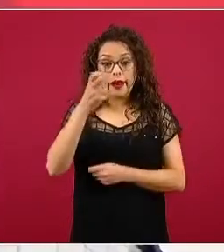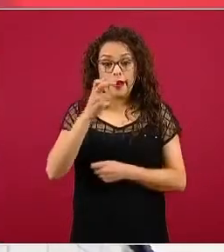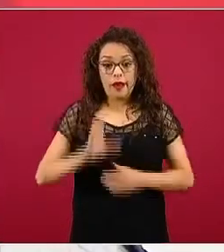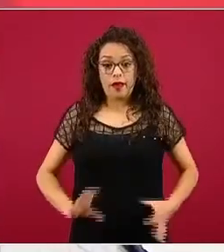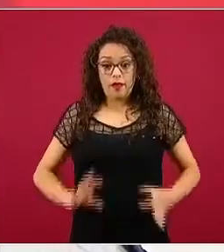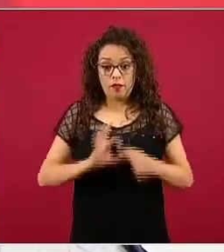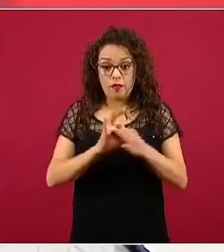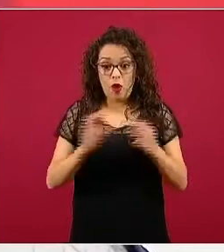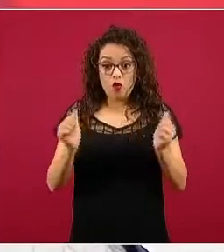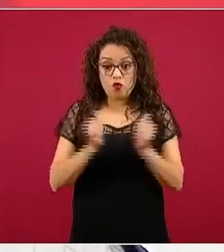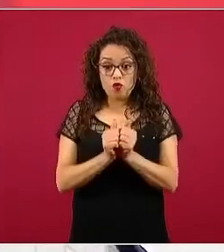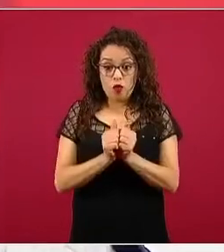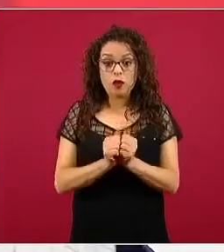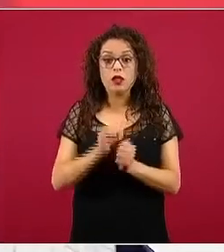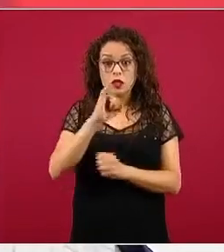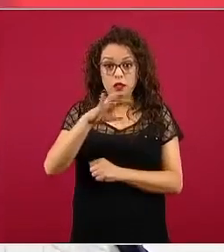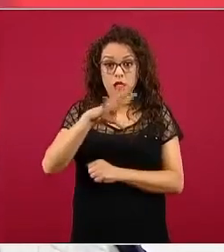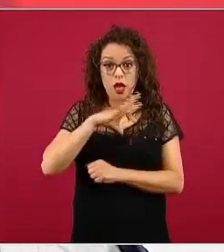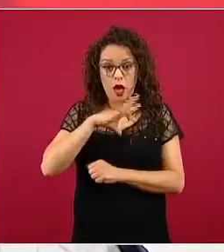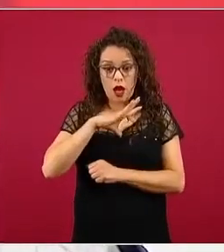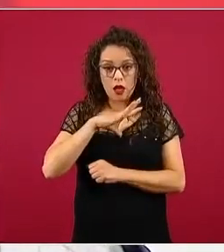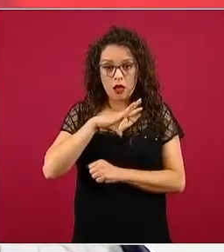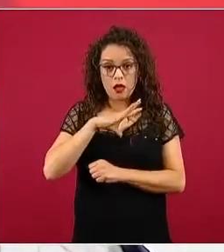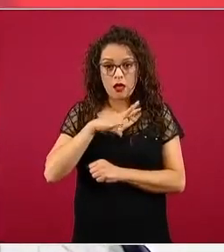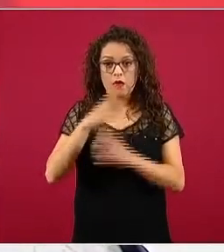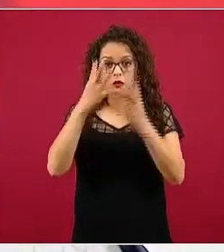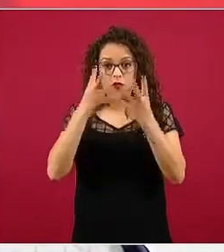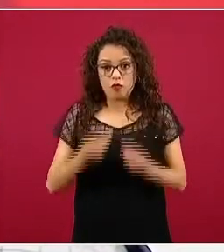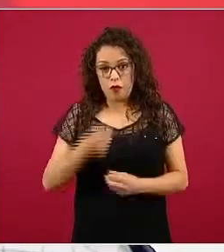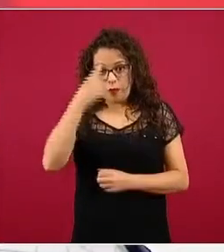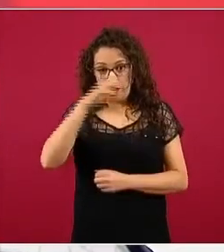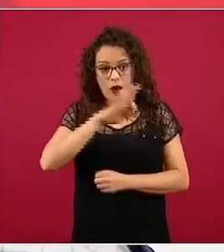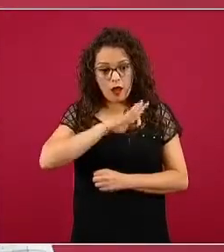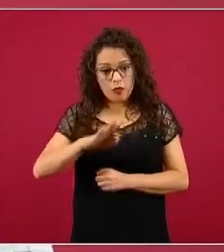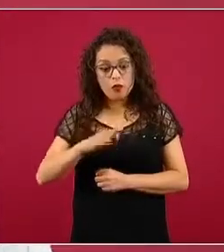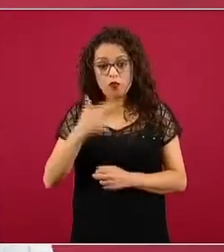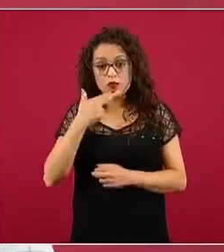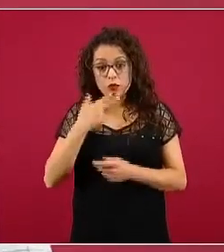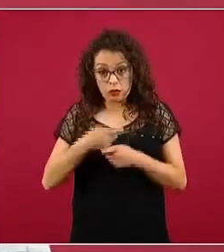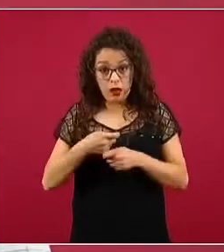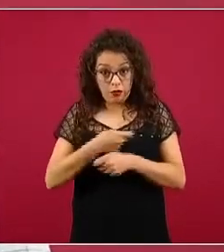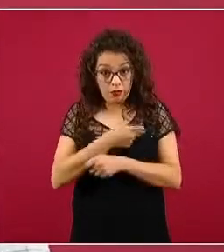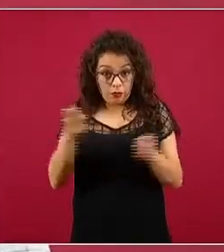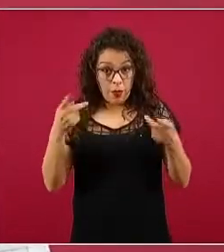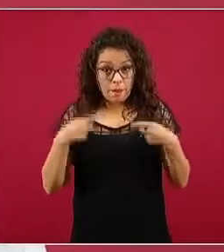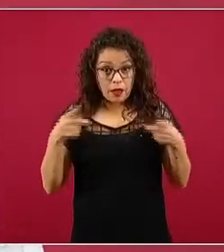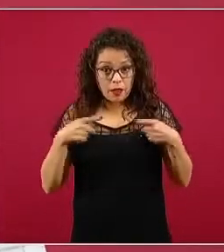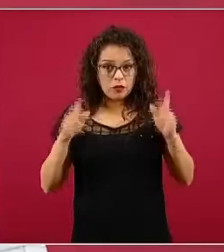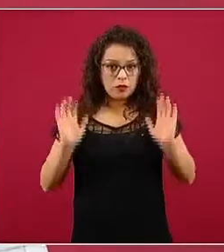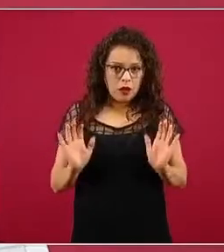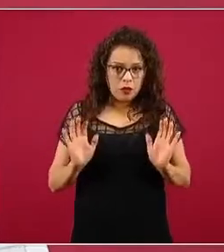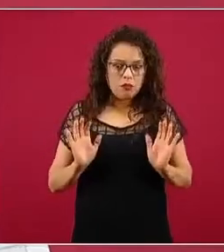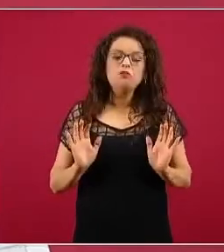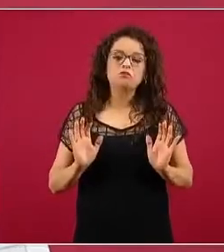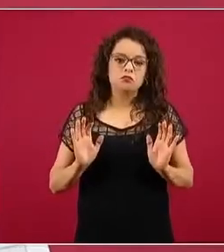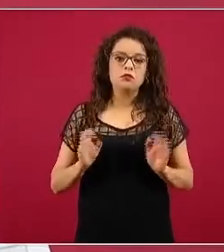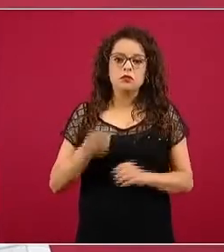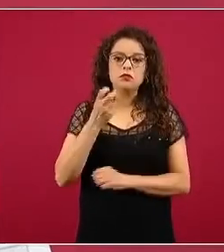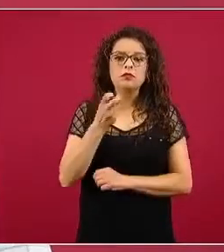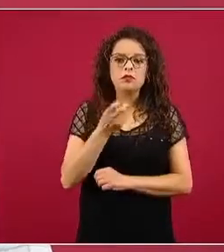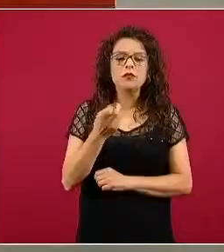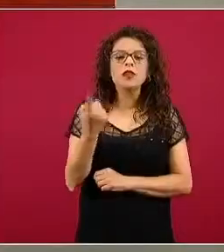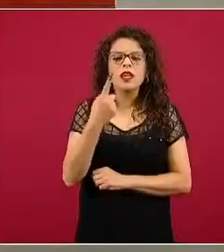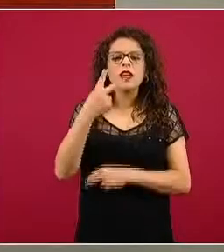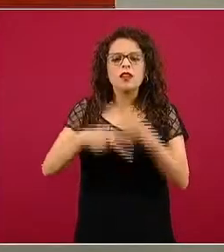decir, de que se va a estar disponible para llevar a cabo estas acciones, entonces lógicamente o muy probablemente se va a tener que